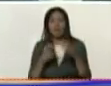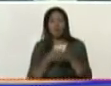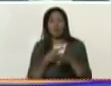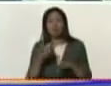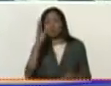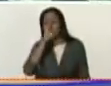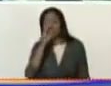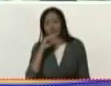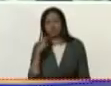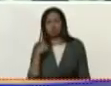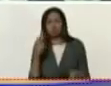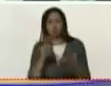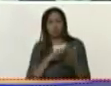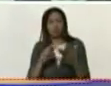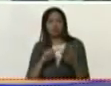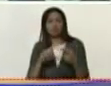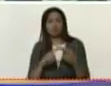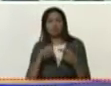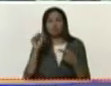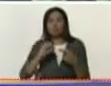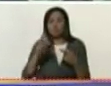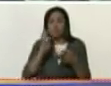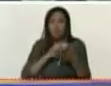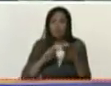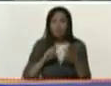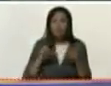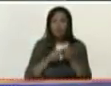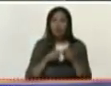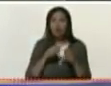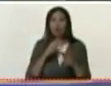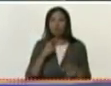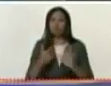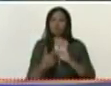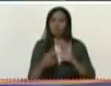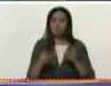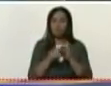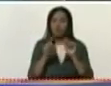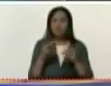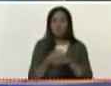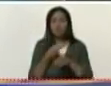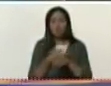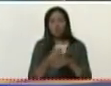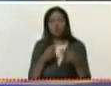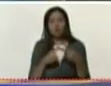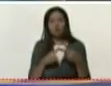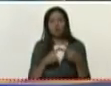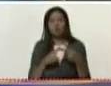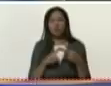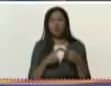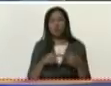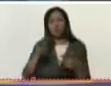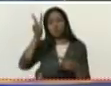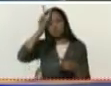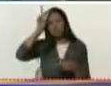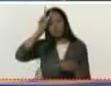de Brasil, sí leí el pronunciamiento del gobierno de Perú,